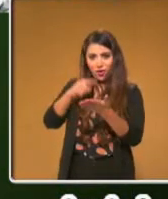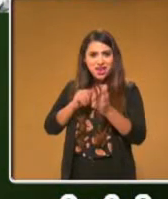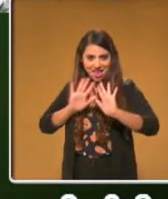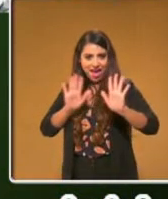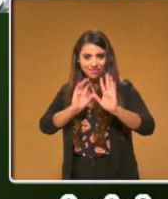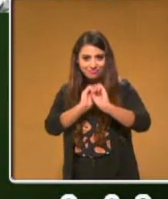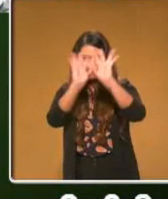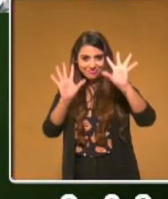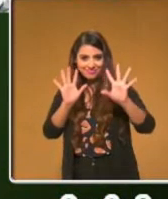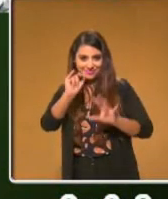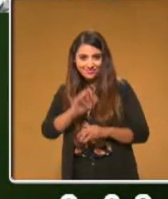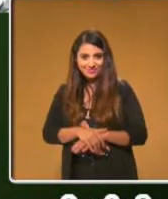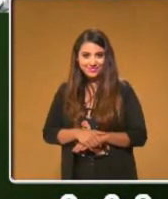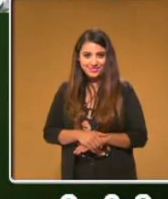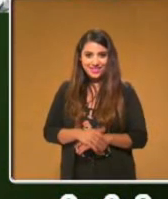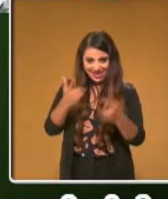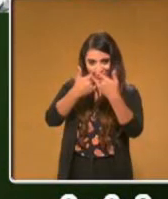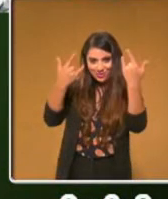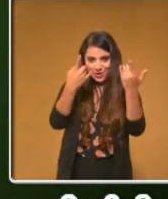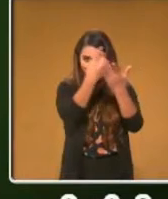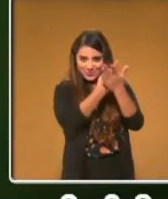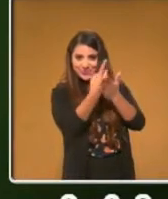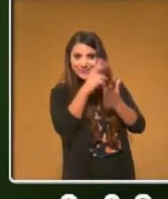claro lo que son las historietas.